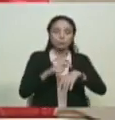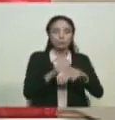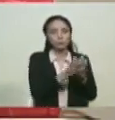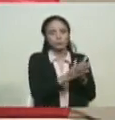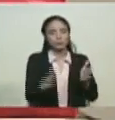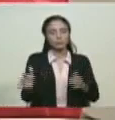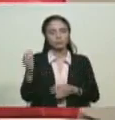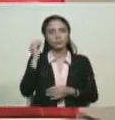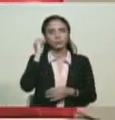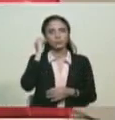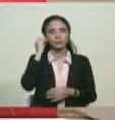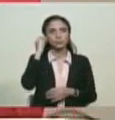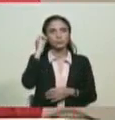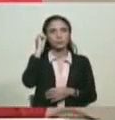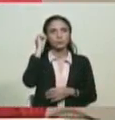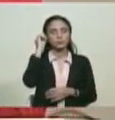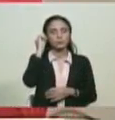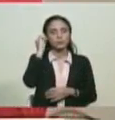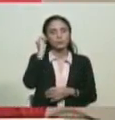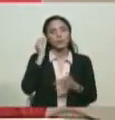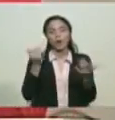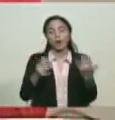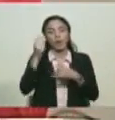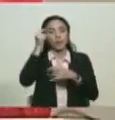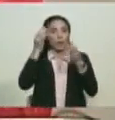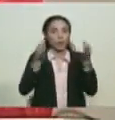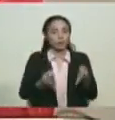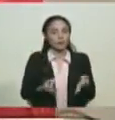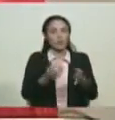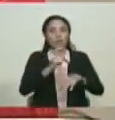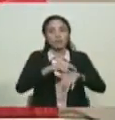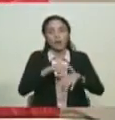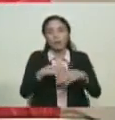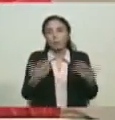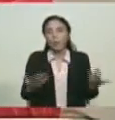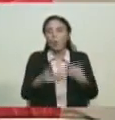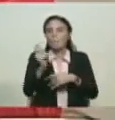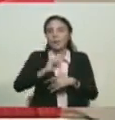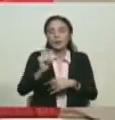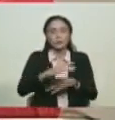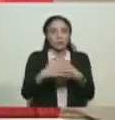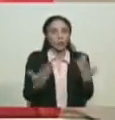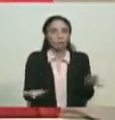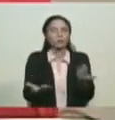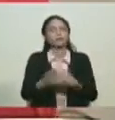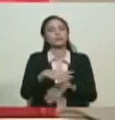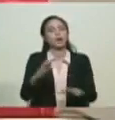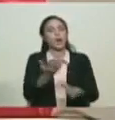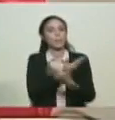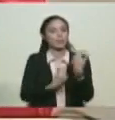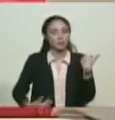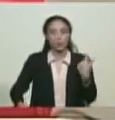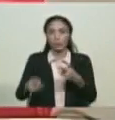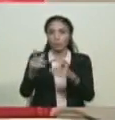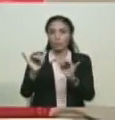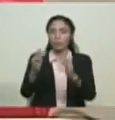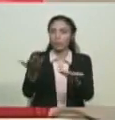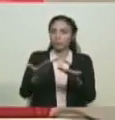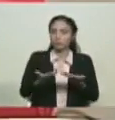corresponde ahora puedes fijar este este laxo a usted como presidente del partido nosotros yo debo